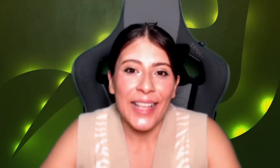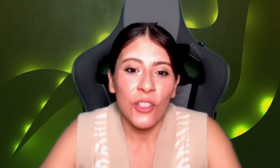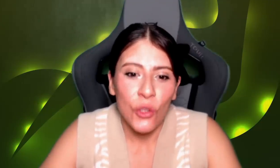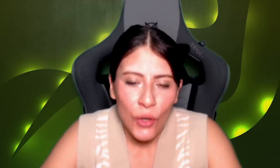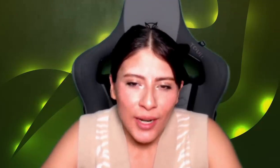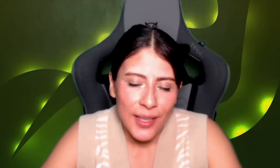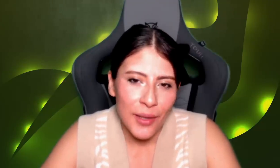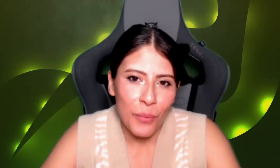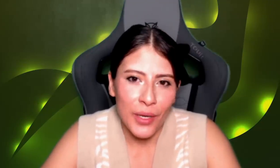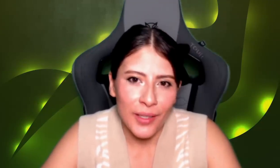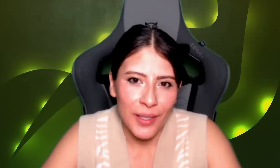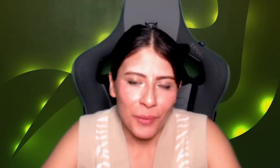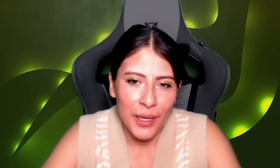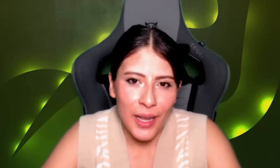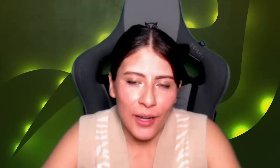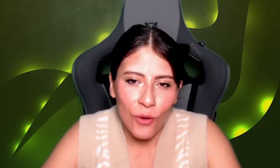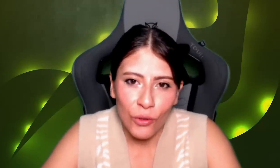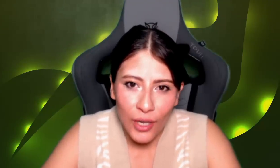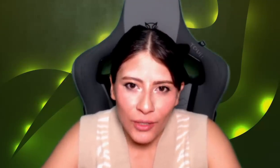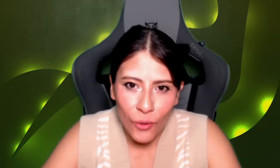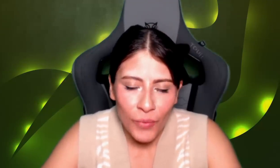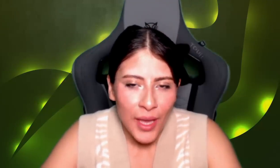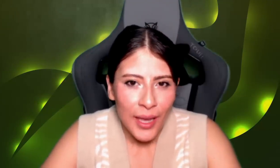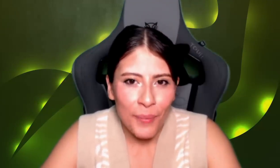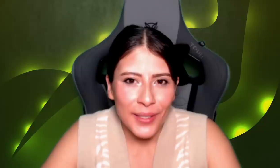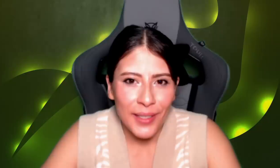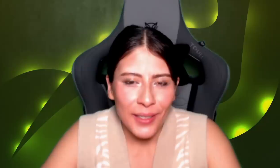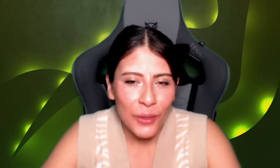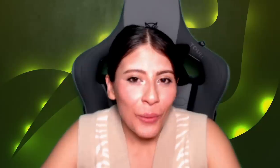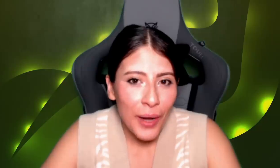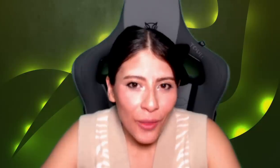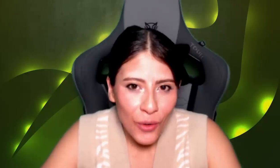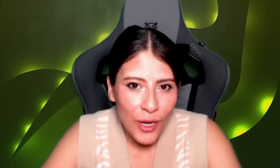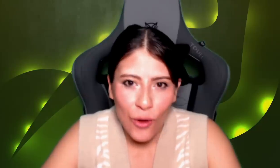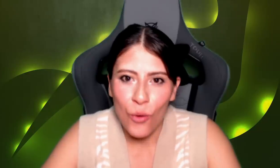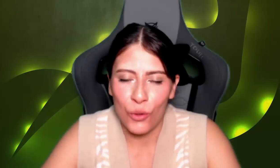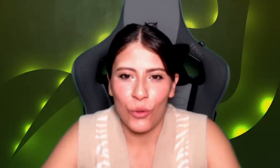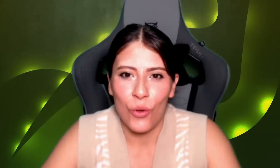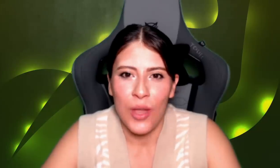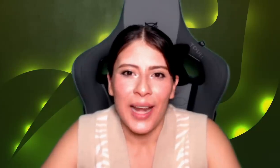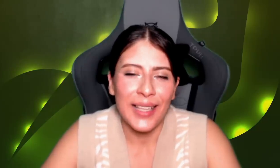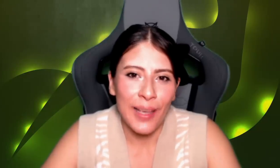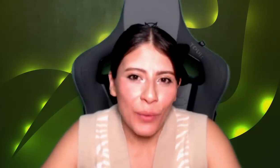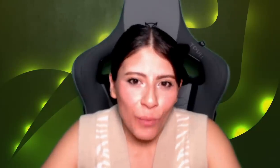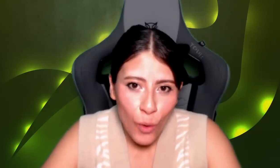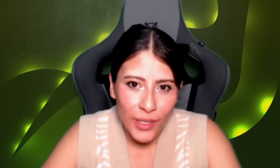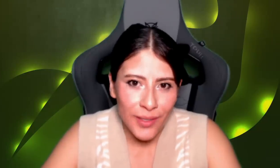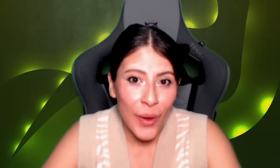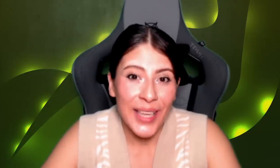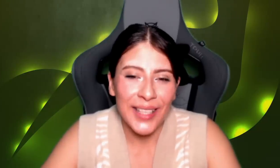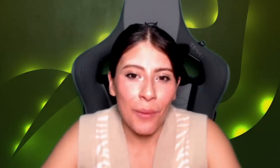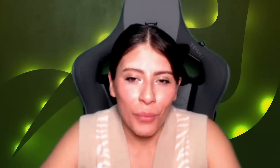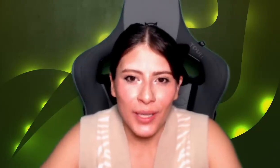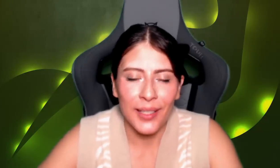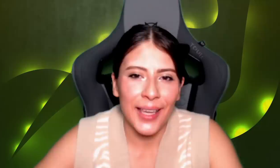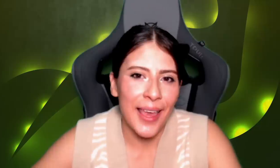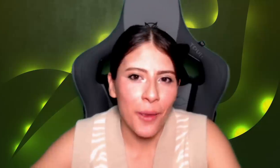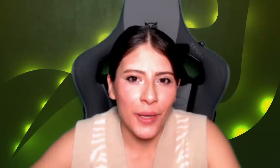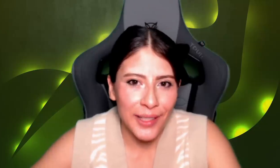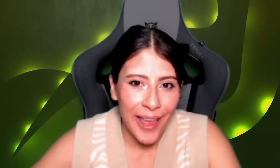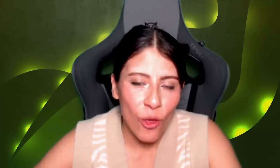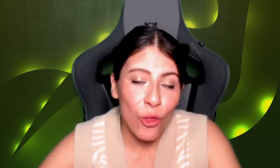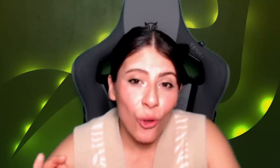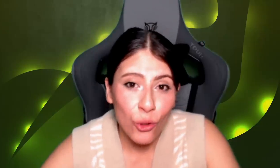que sancionen a esta empresa y terminar el contrato? El presidente Obrador incluso les ha propuesto a esta empresa